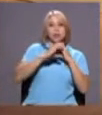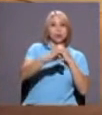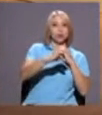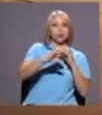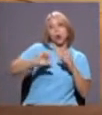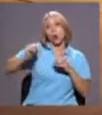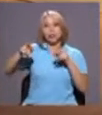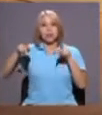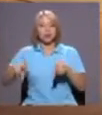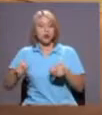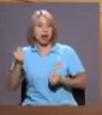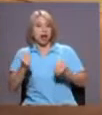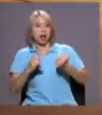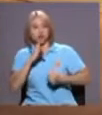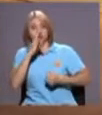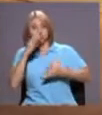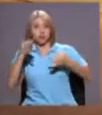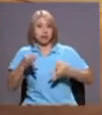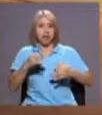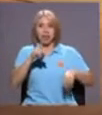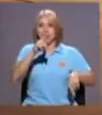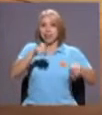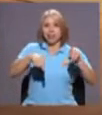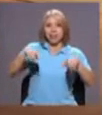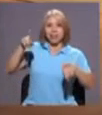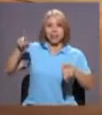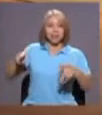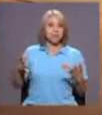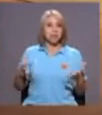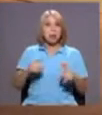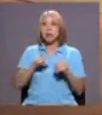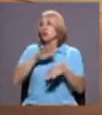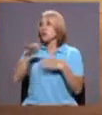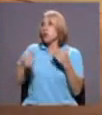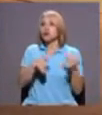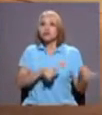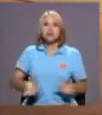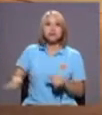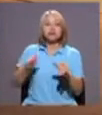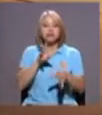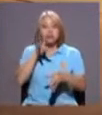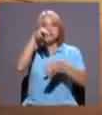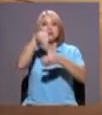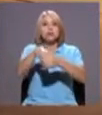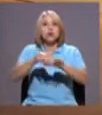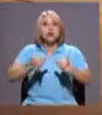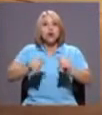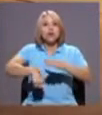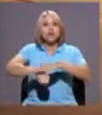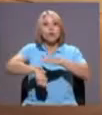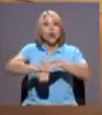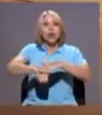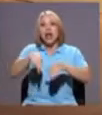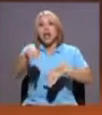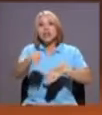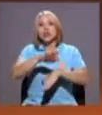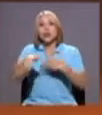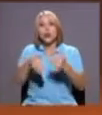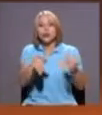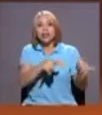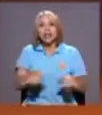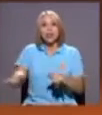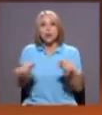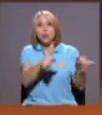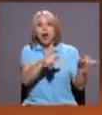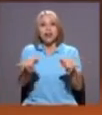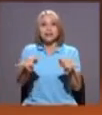carrazo, y de pronto se ponían a jugar fútbol, y ahí en el camerino todos eran iguales, y en